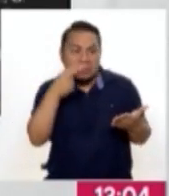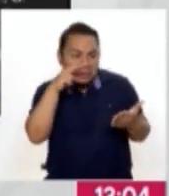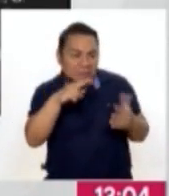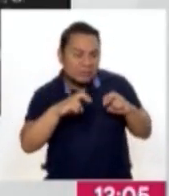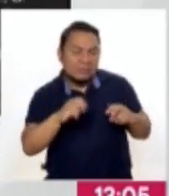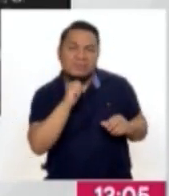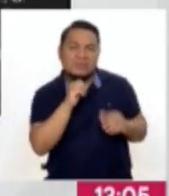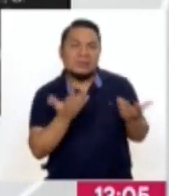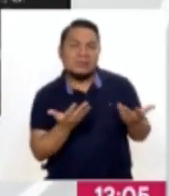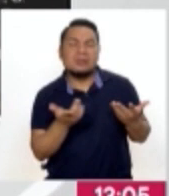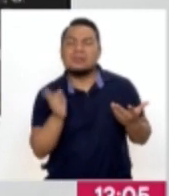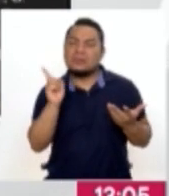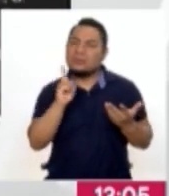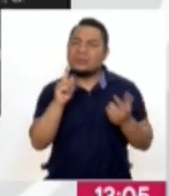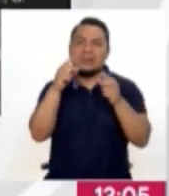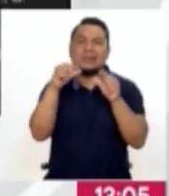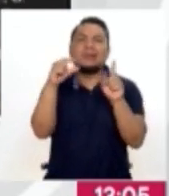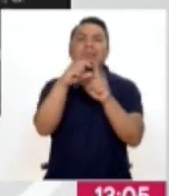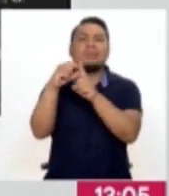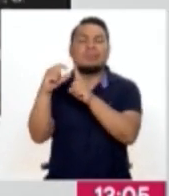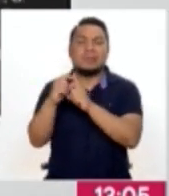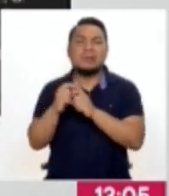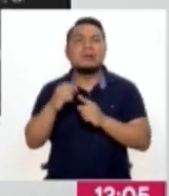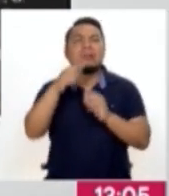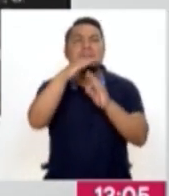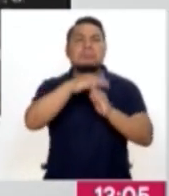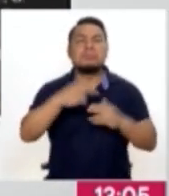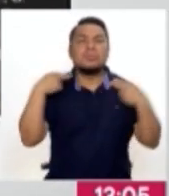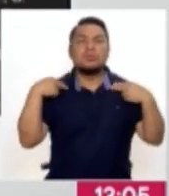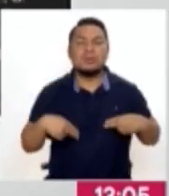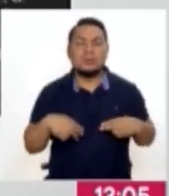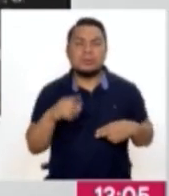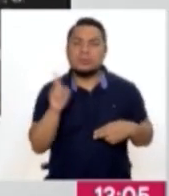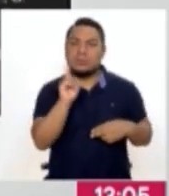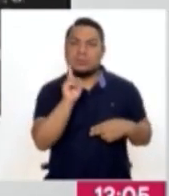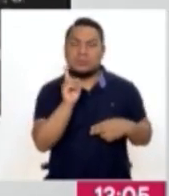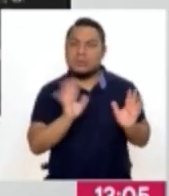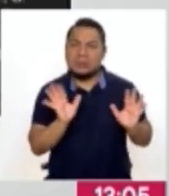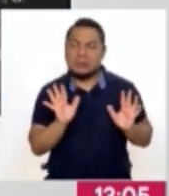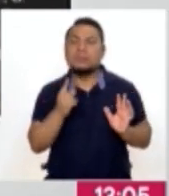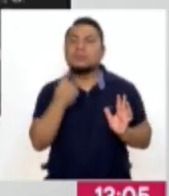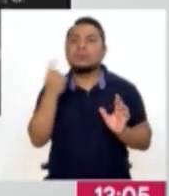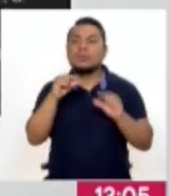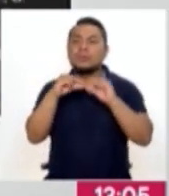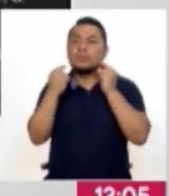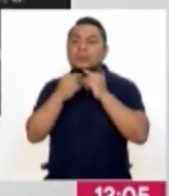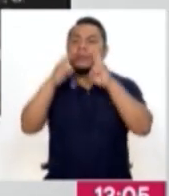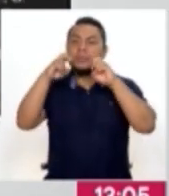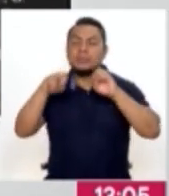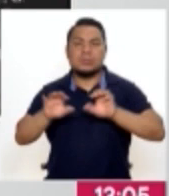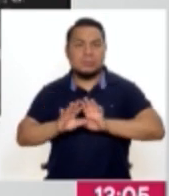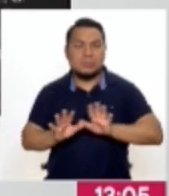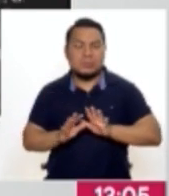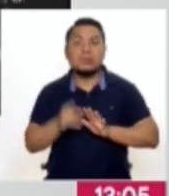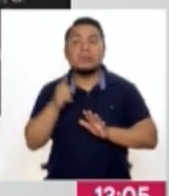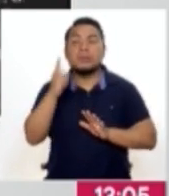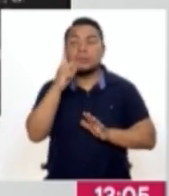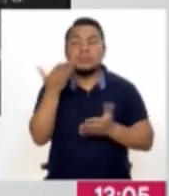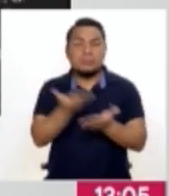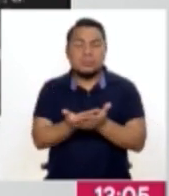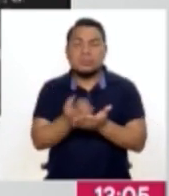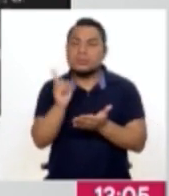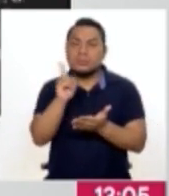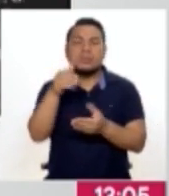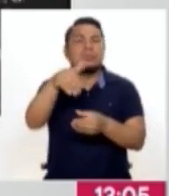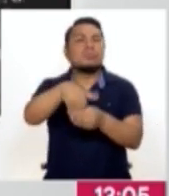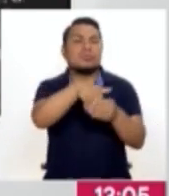Congreso, una vez hechas las consultas, manifestó que la cuestión previa no procedía y que ya se procedía a la